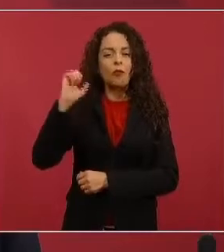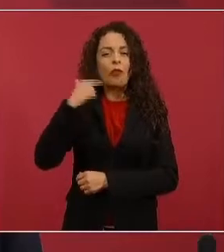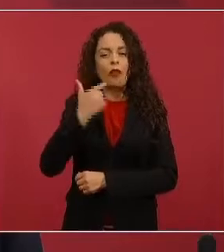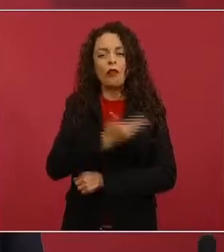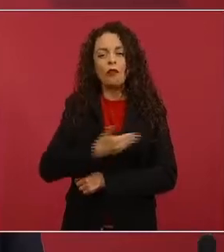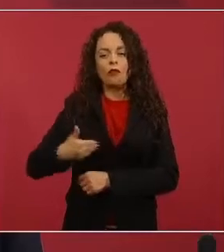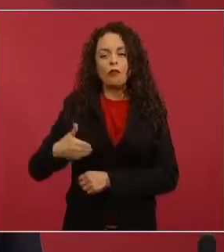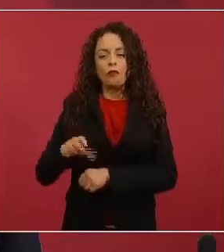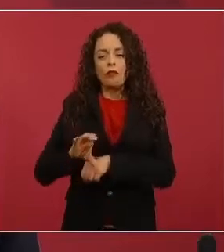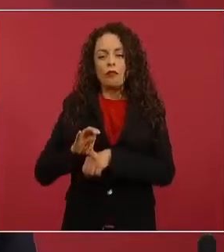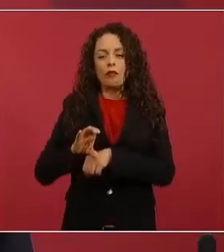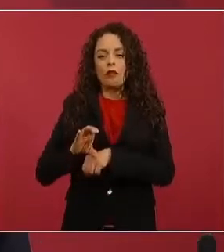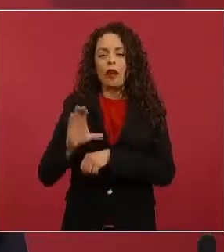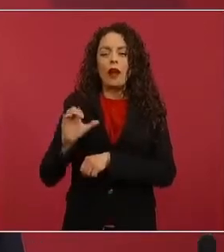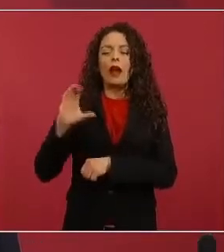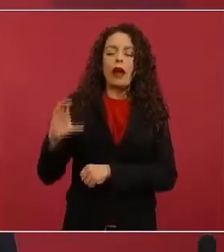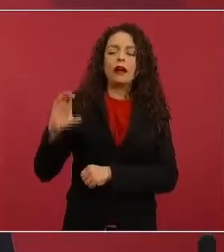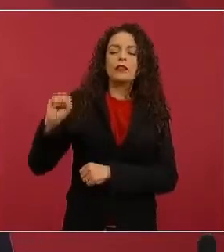se abandonó el campo?